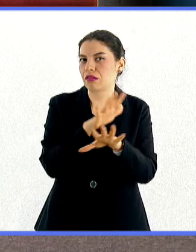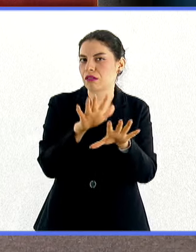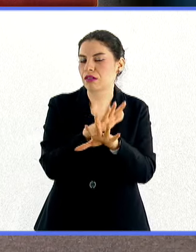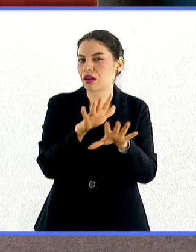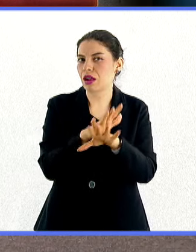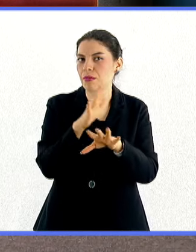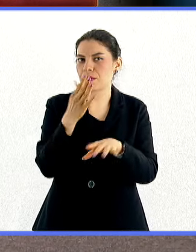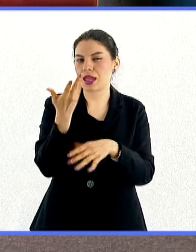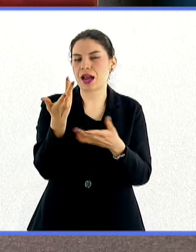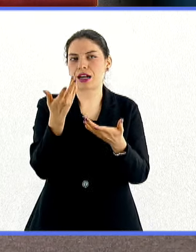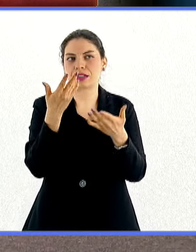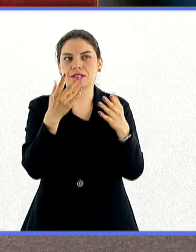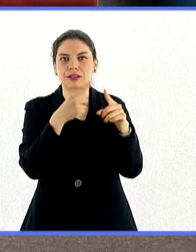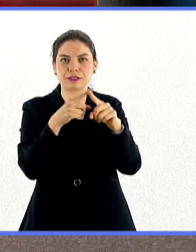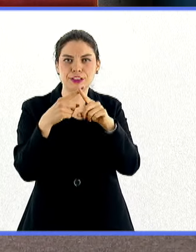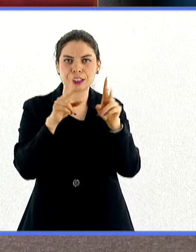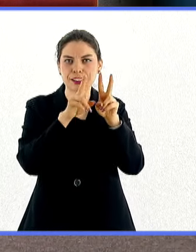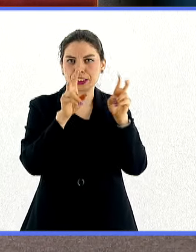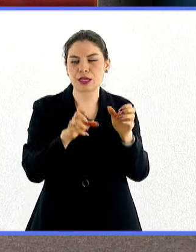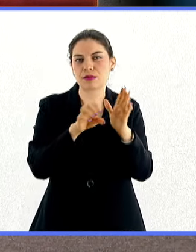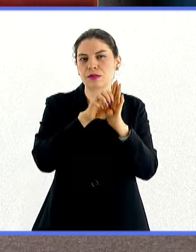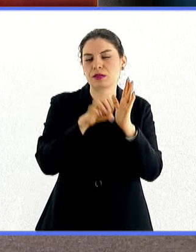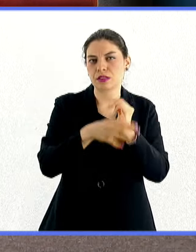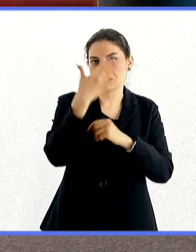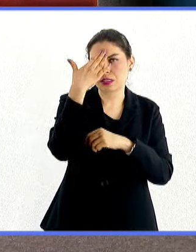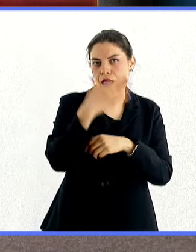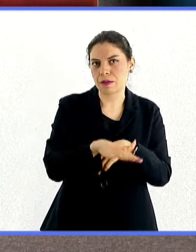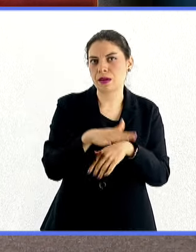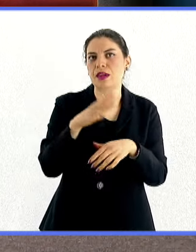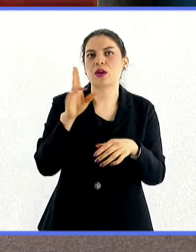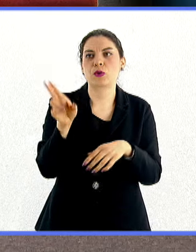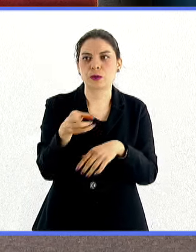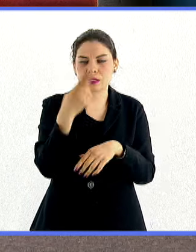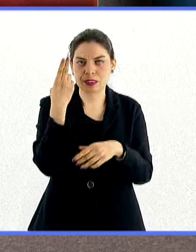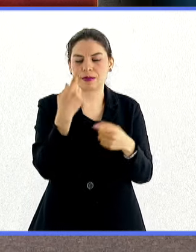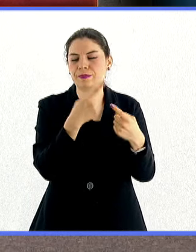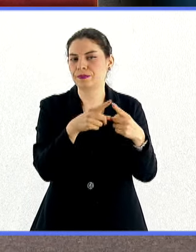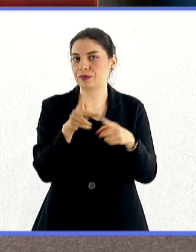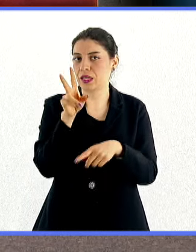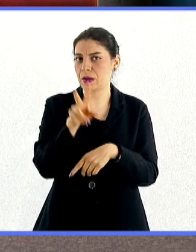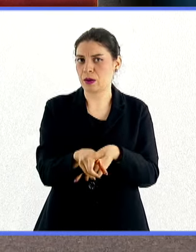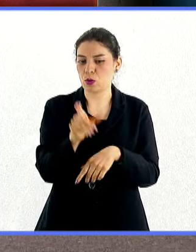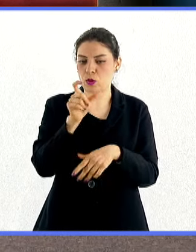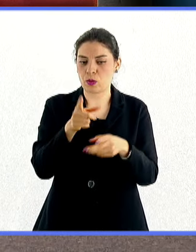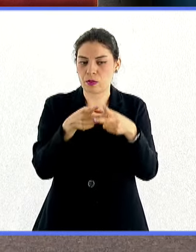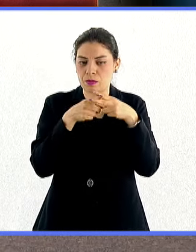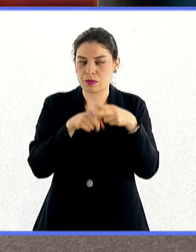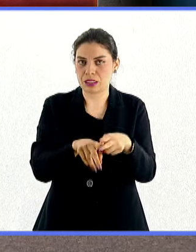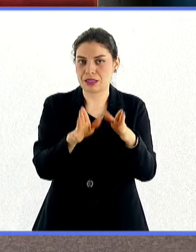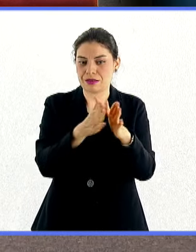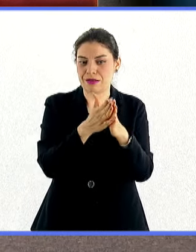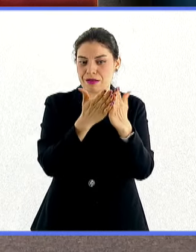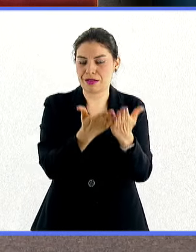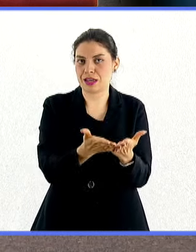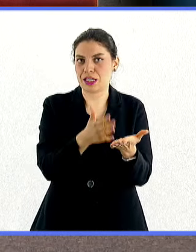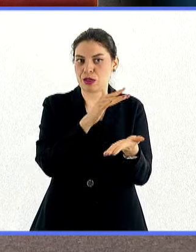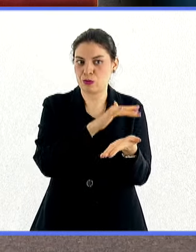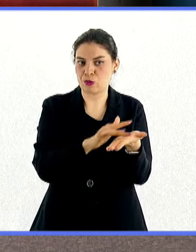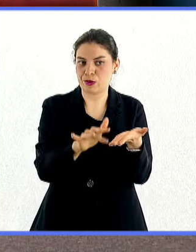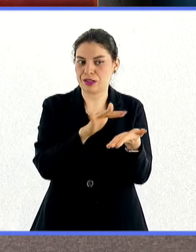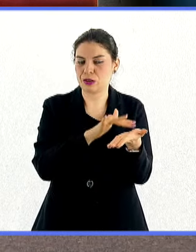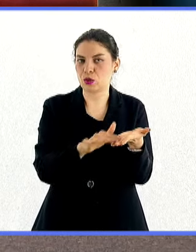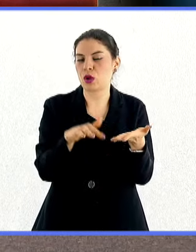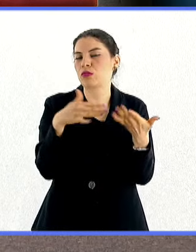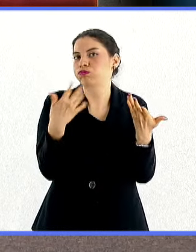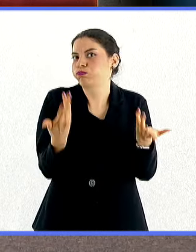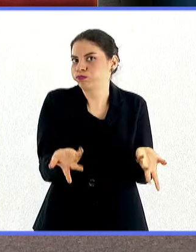Estado, con las universidades, entre las generaciones, etcétera. Fue un cambio vertiginoso. El libro sigue